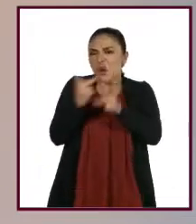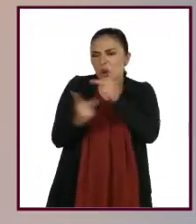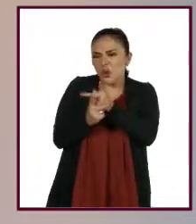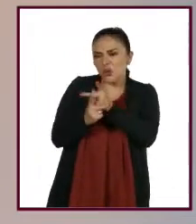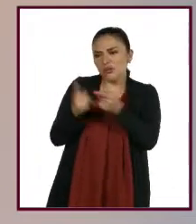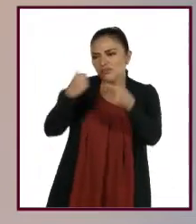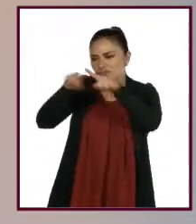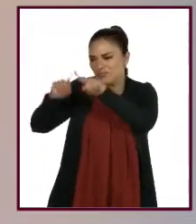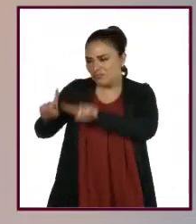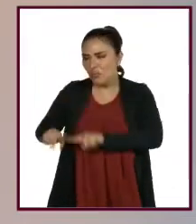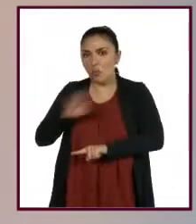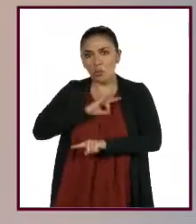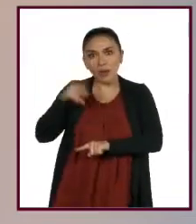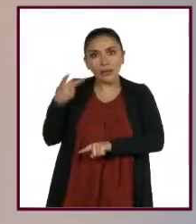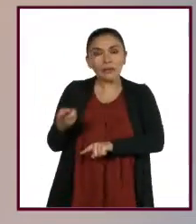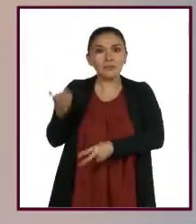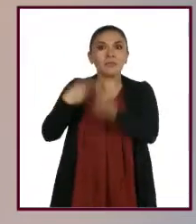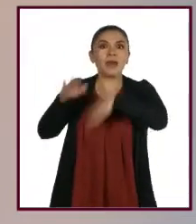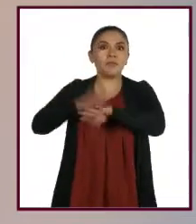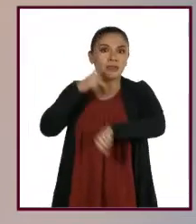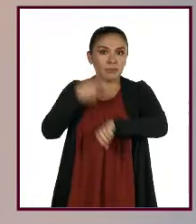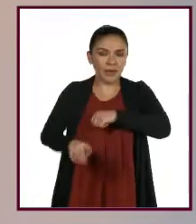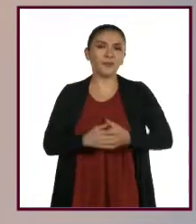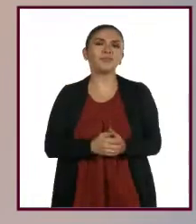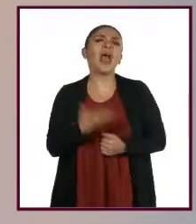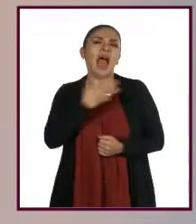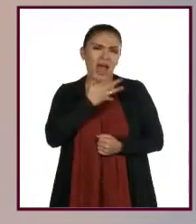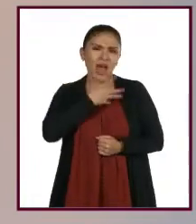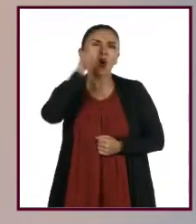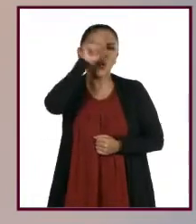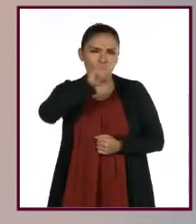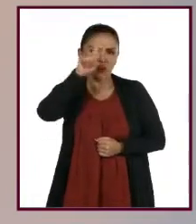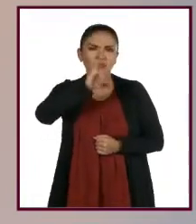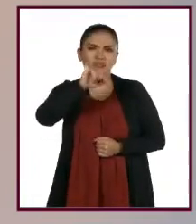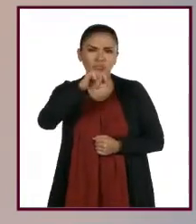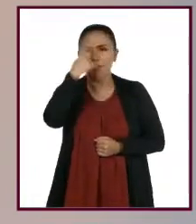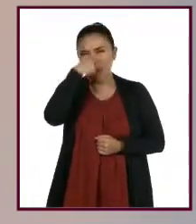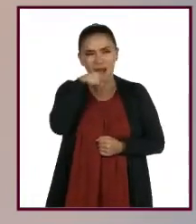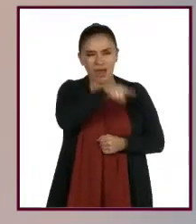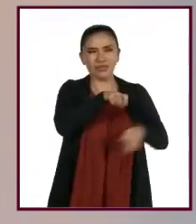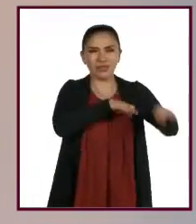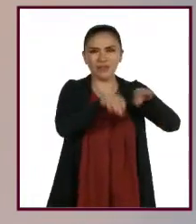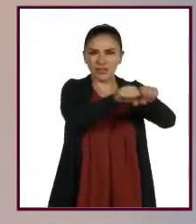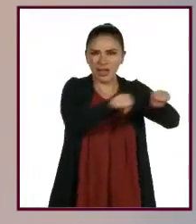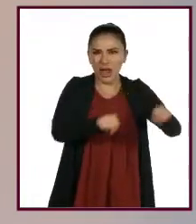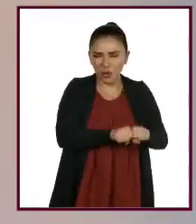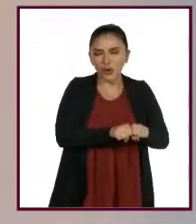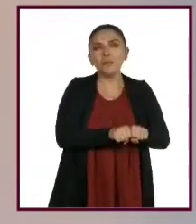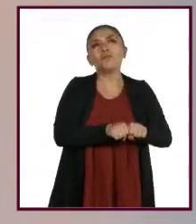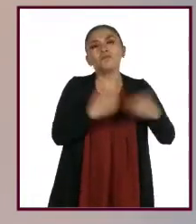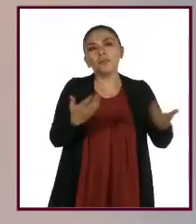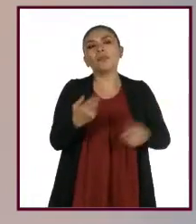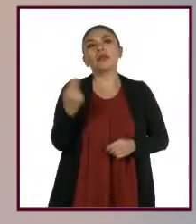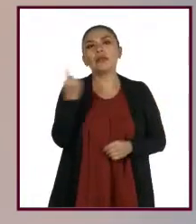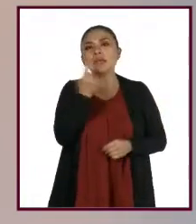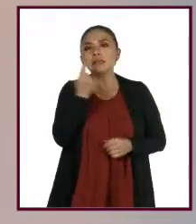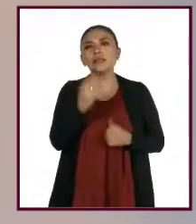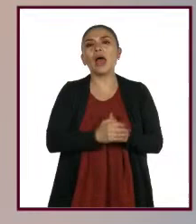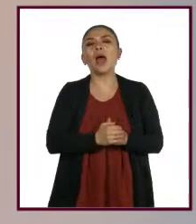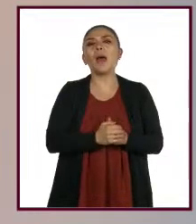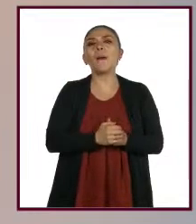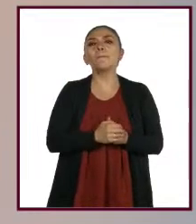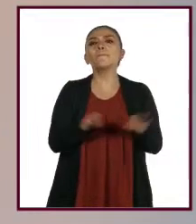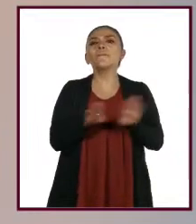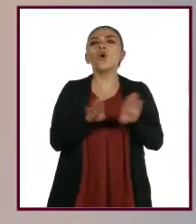poner en riesgo. Hay algunas recomendaciones, sobre todo en el aula, sobre pedir este